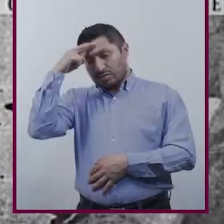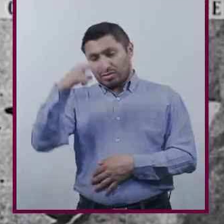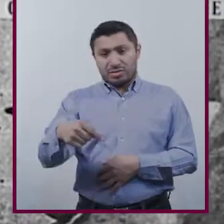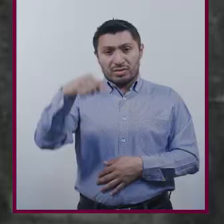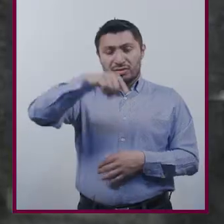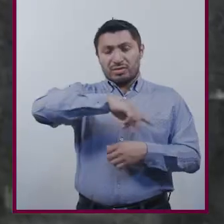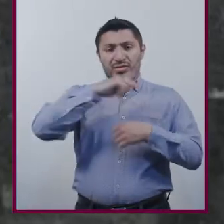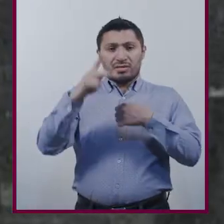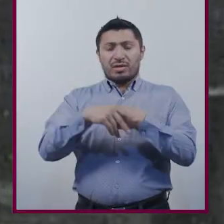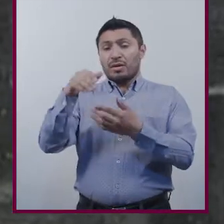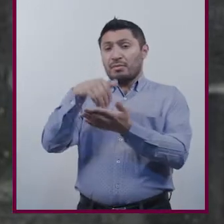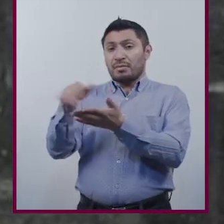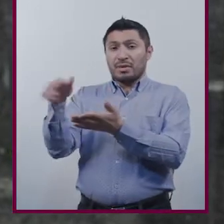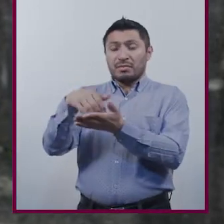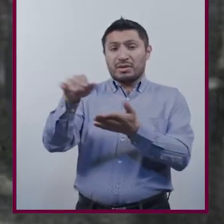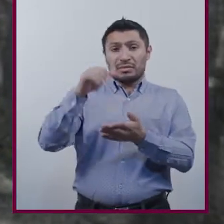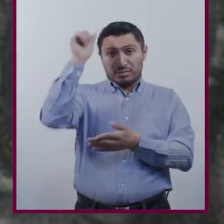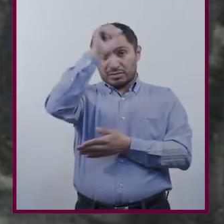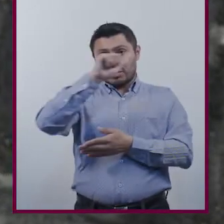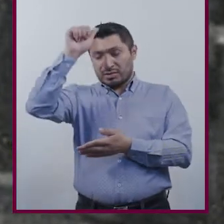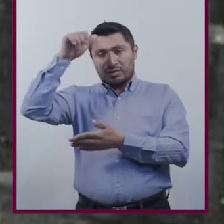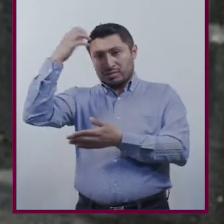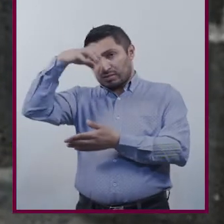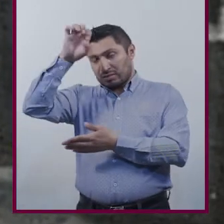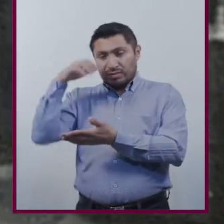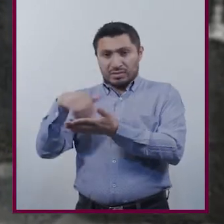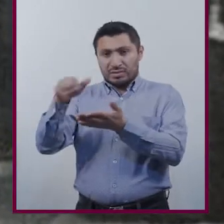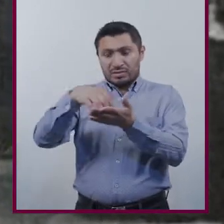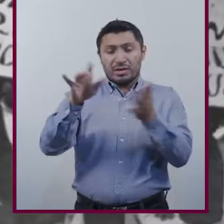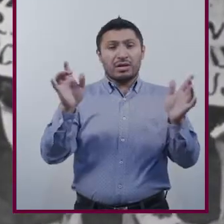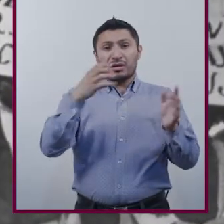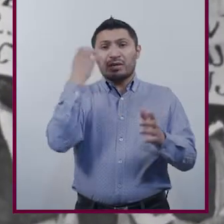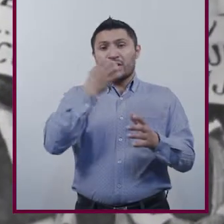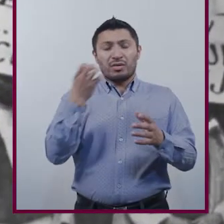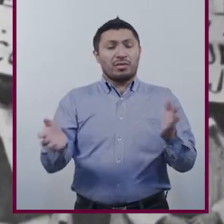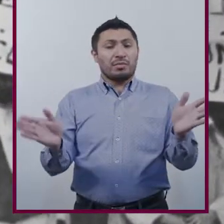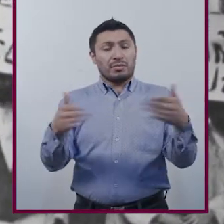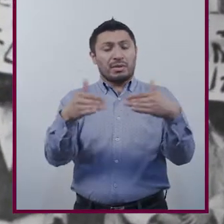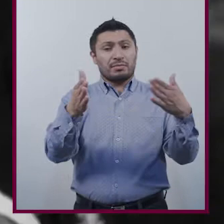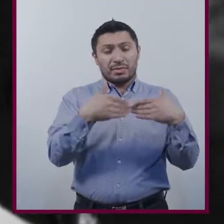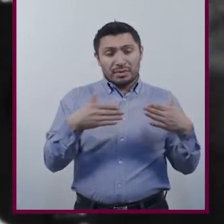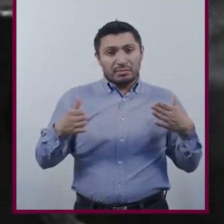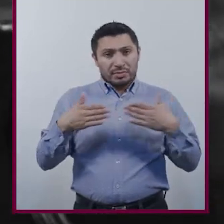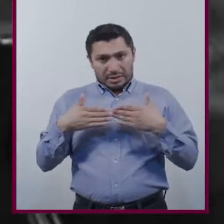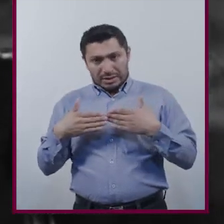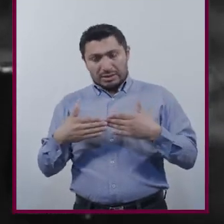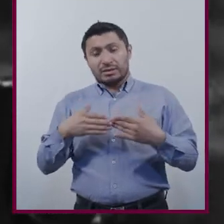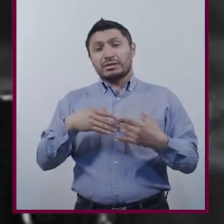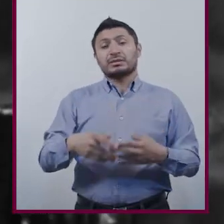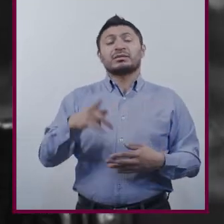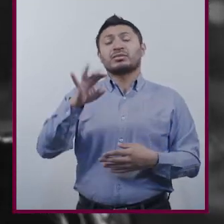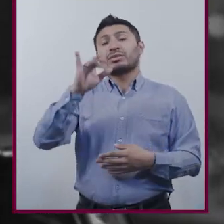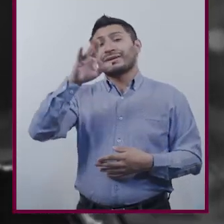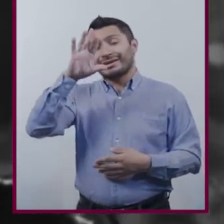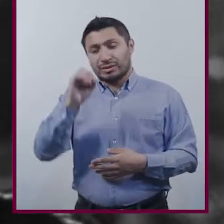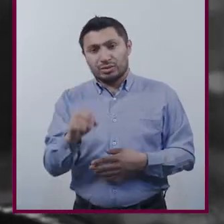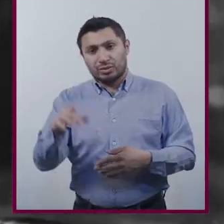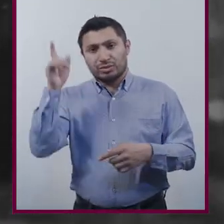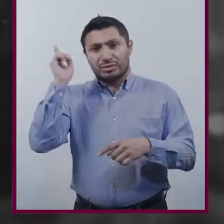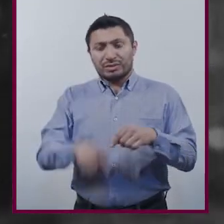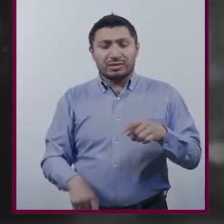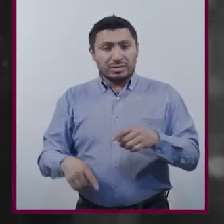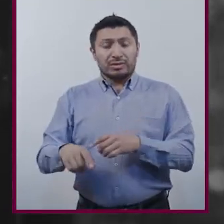país a sacerdotes extranjeros y cerró escuelas y conventos. Plutarco Elías Calles sacó a la luz la Ley de Tolerancia de